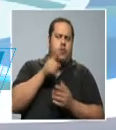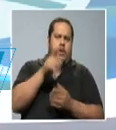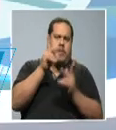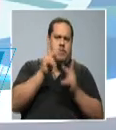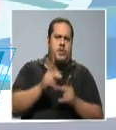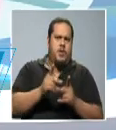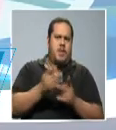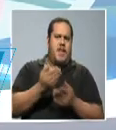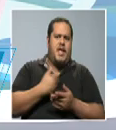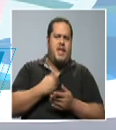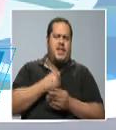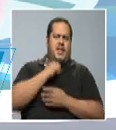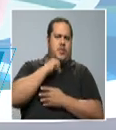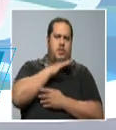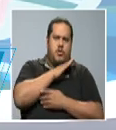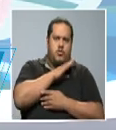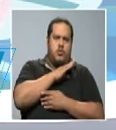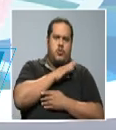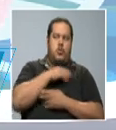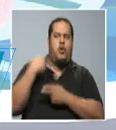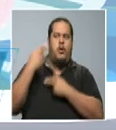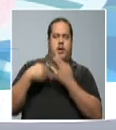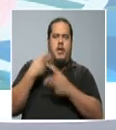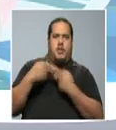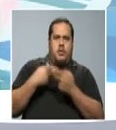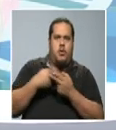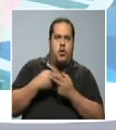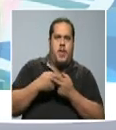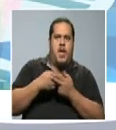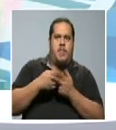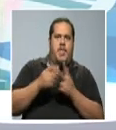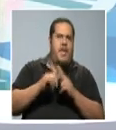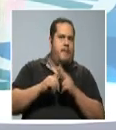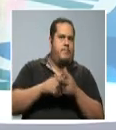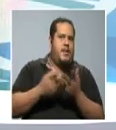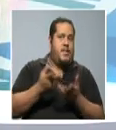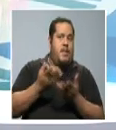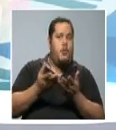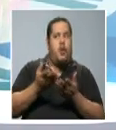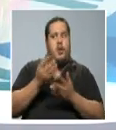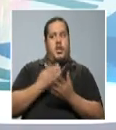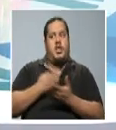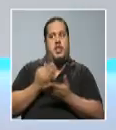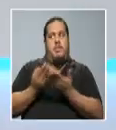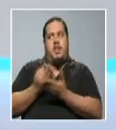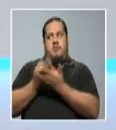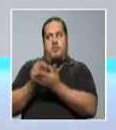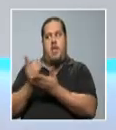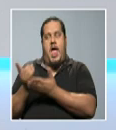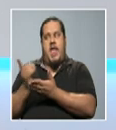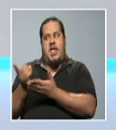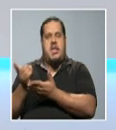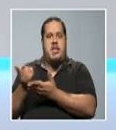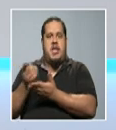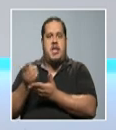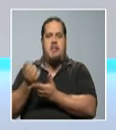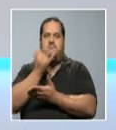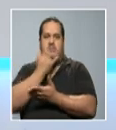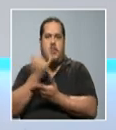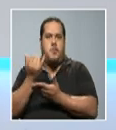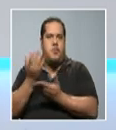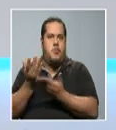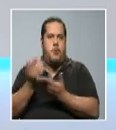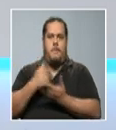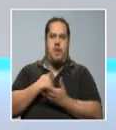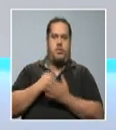historial crediticio por haber sido fiador de alguna otra persona y que les haya quedado mal? Sí, este elemento hay que cuidarlo muchísimo, ¿verdad? Siempre